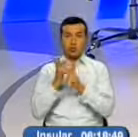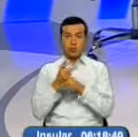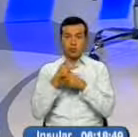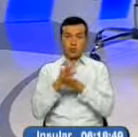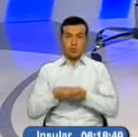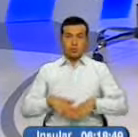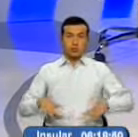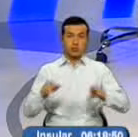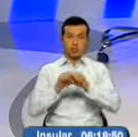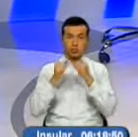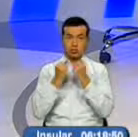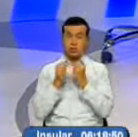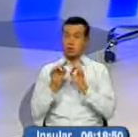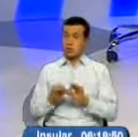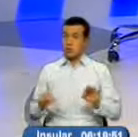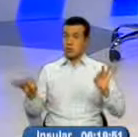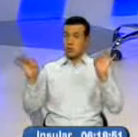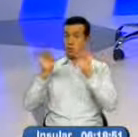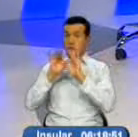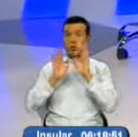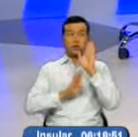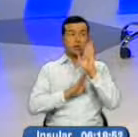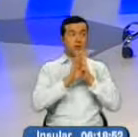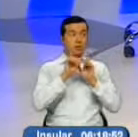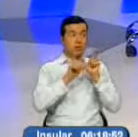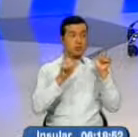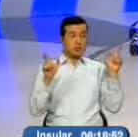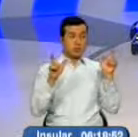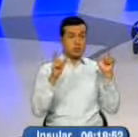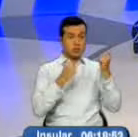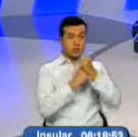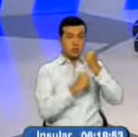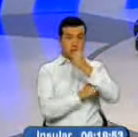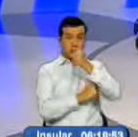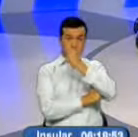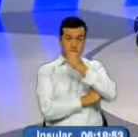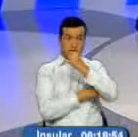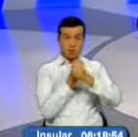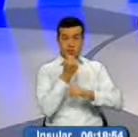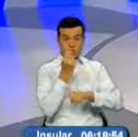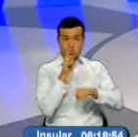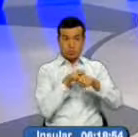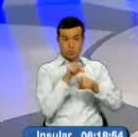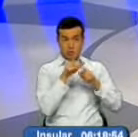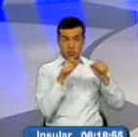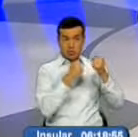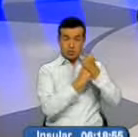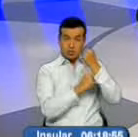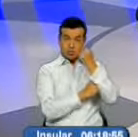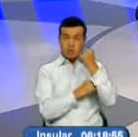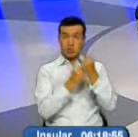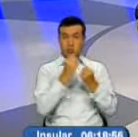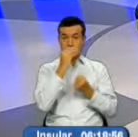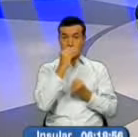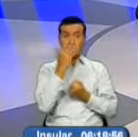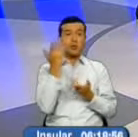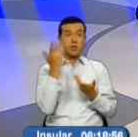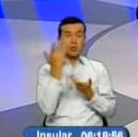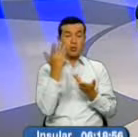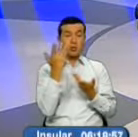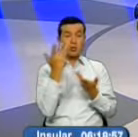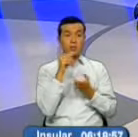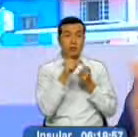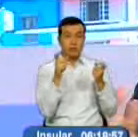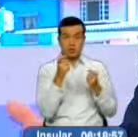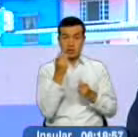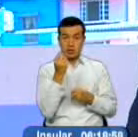y social de un país. Y fundamental casualmente para la construcción de clase media. Ese tipo de carreras técnicas ayudan a fortalecer clase media. Y la clase